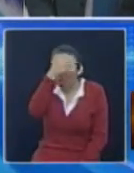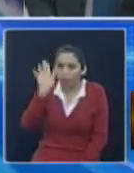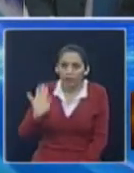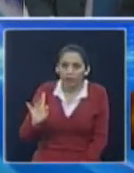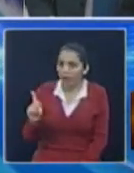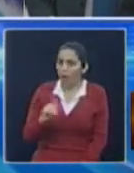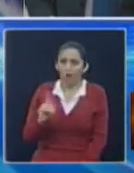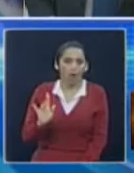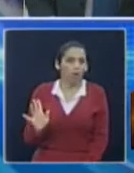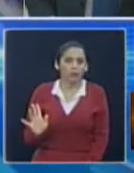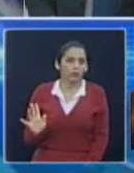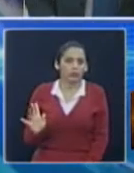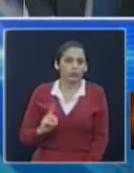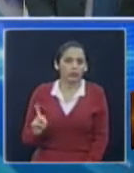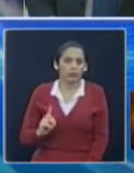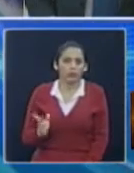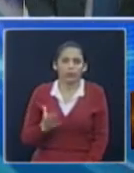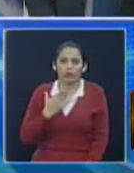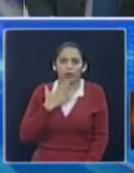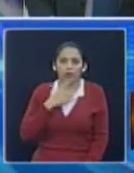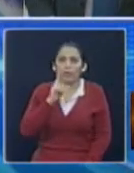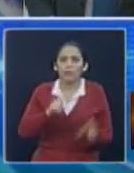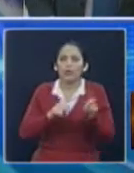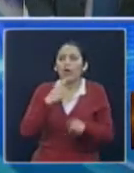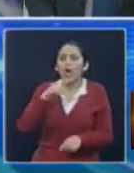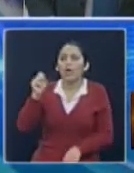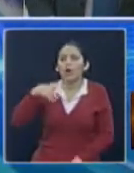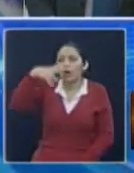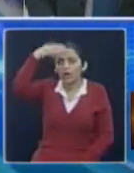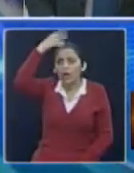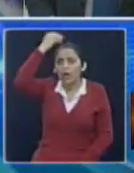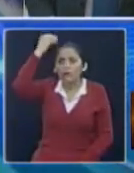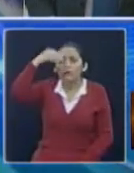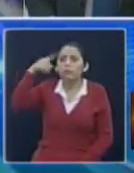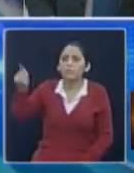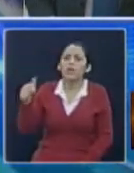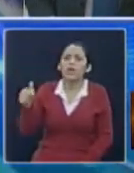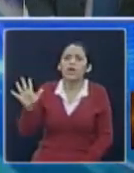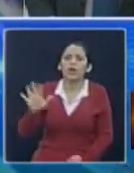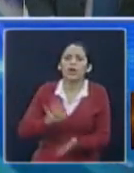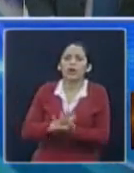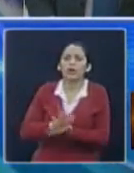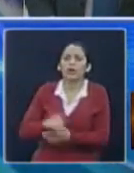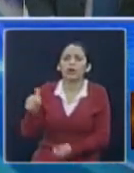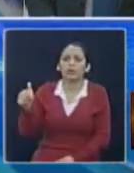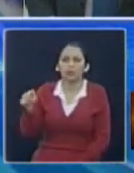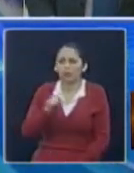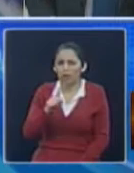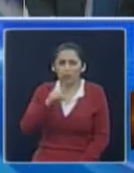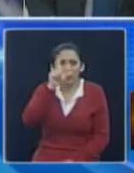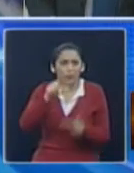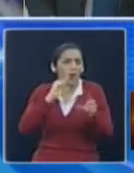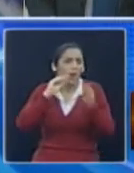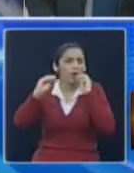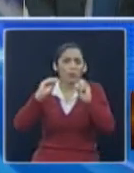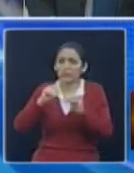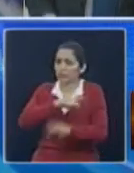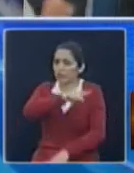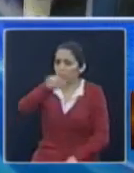esperar que le hagan caso a Glass, entre comillas. Hay tonteo. Y esto quiero decirle al pueblo